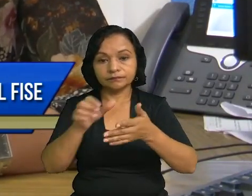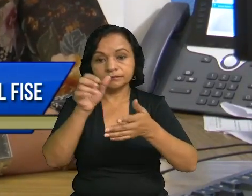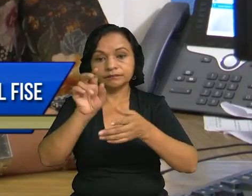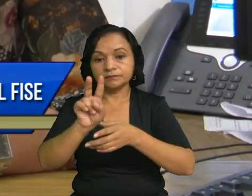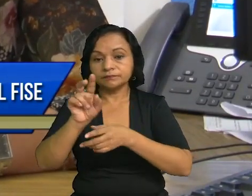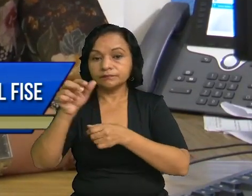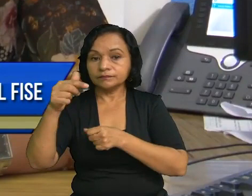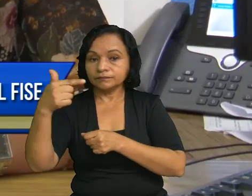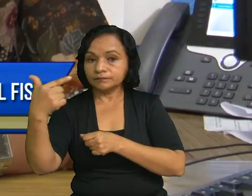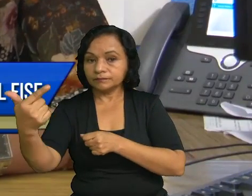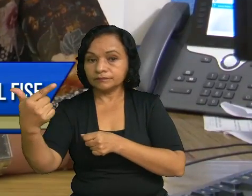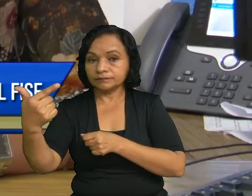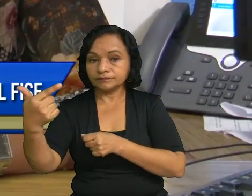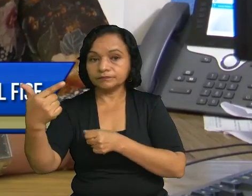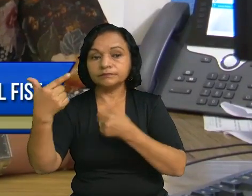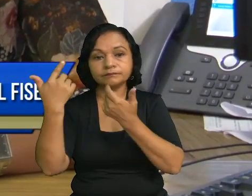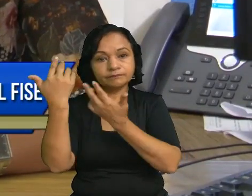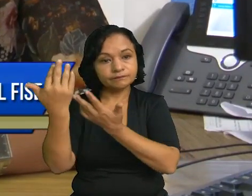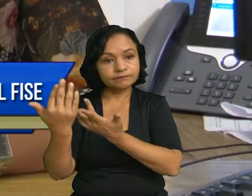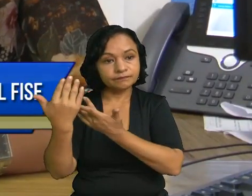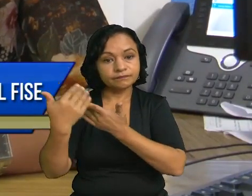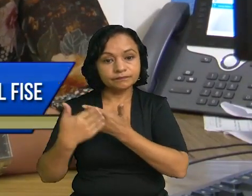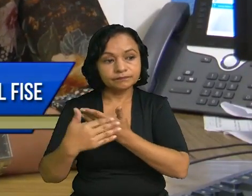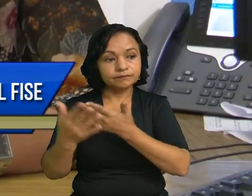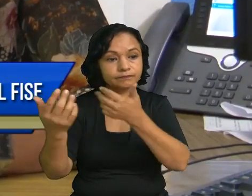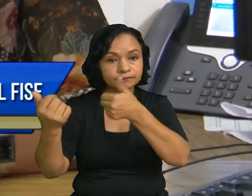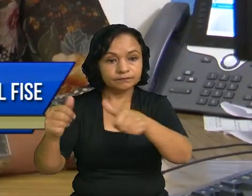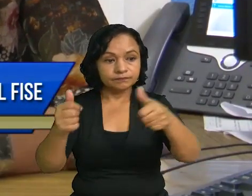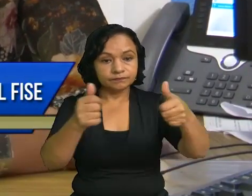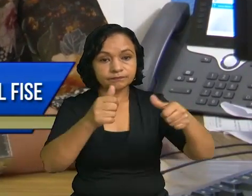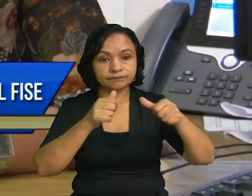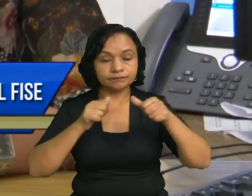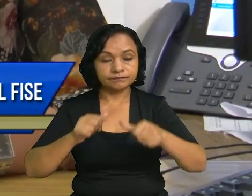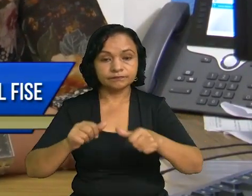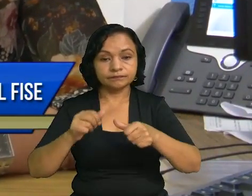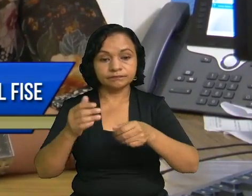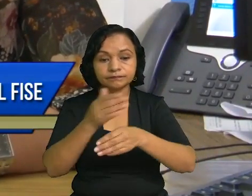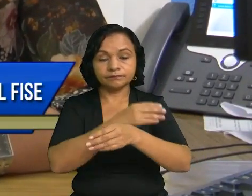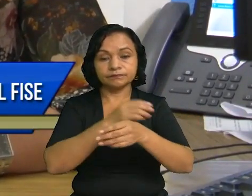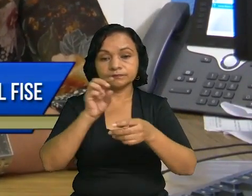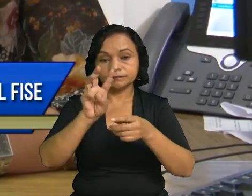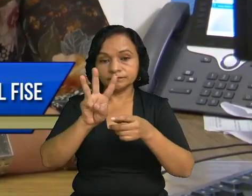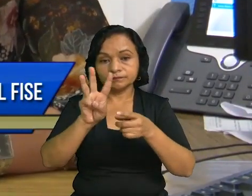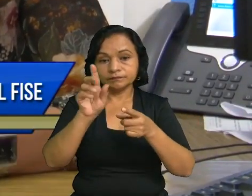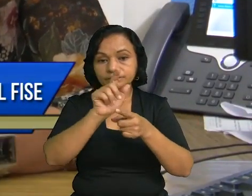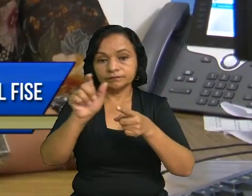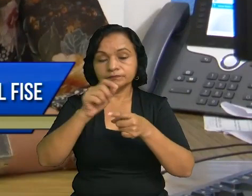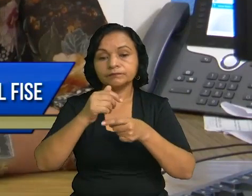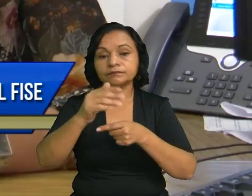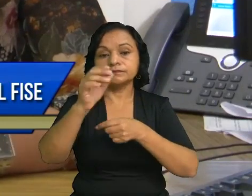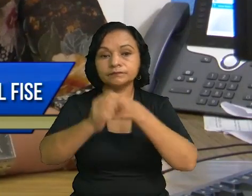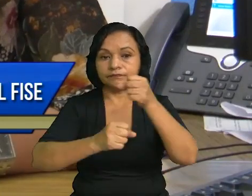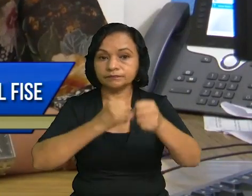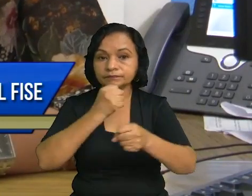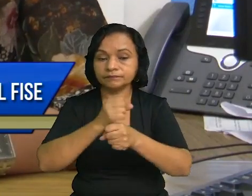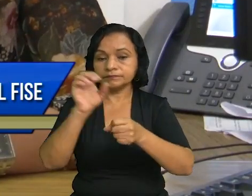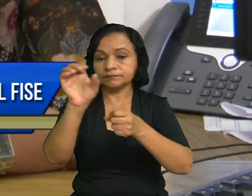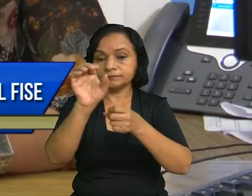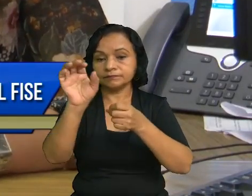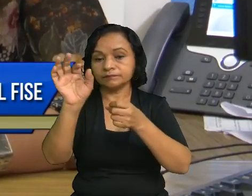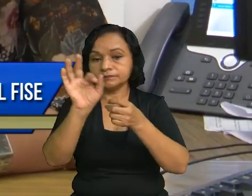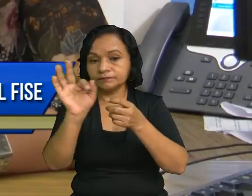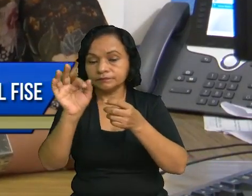27 los cuales esperamos que estén contratados en los dos primeros trimestres del año varía dependiendo la